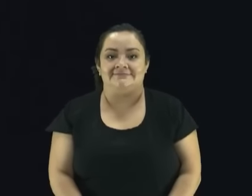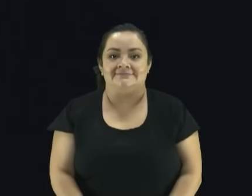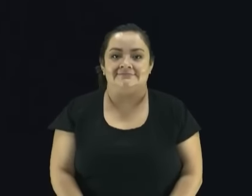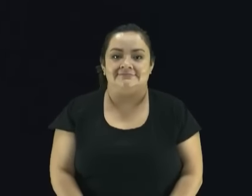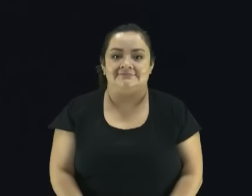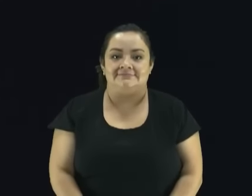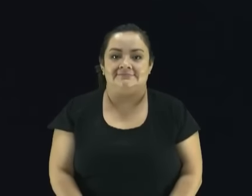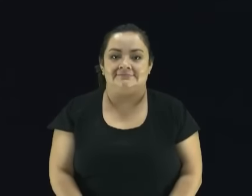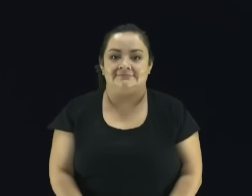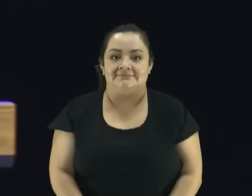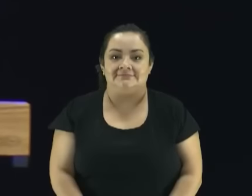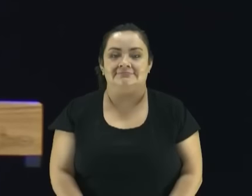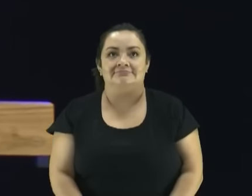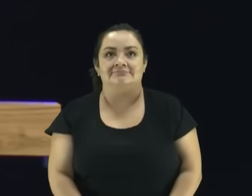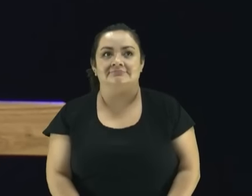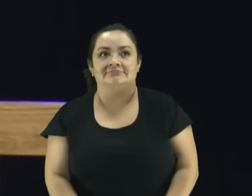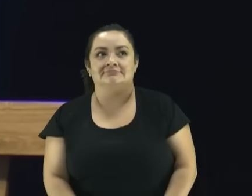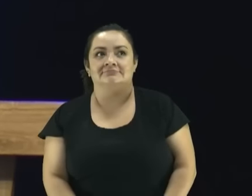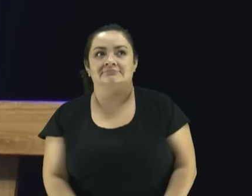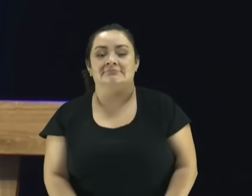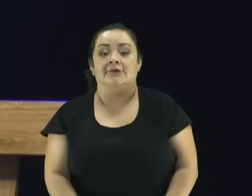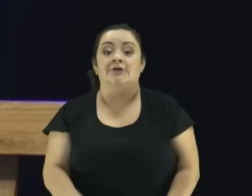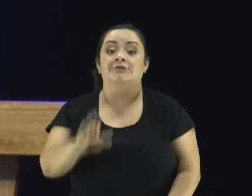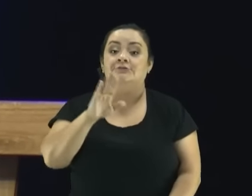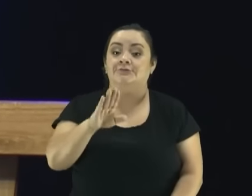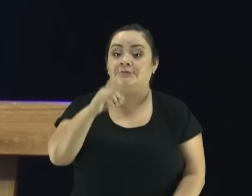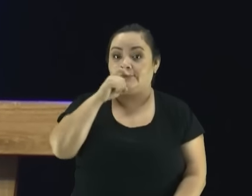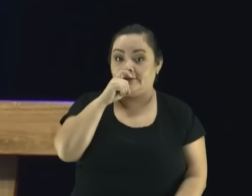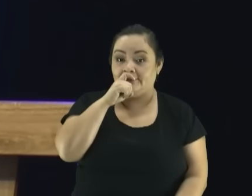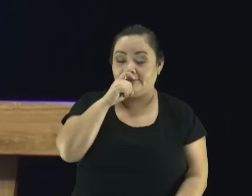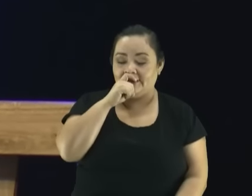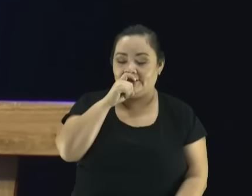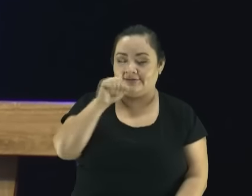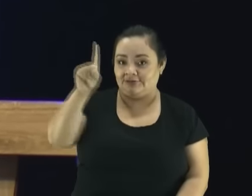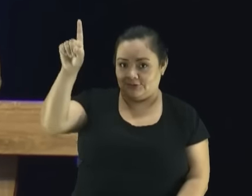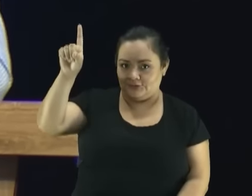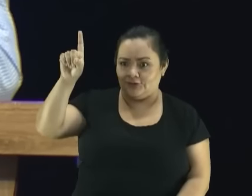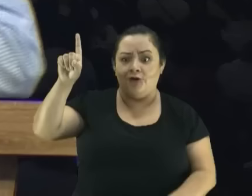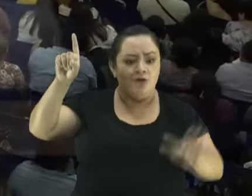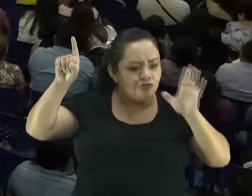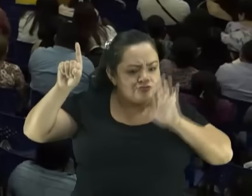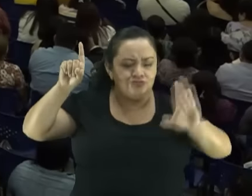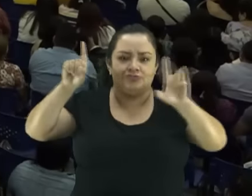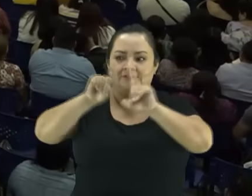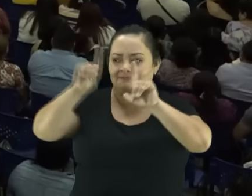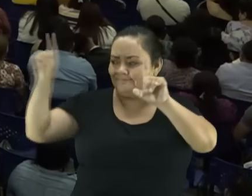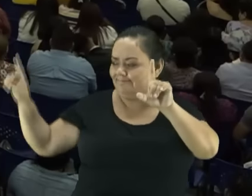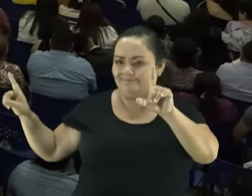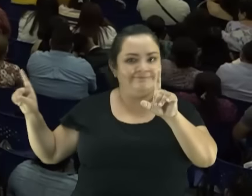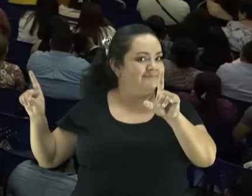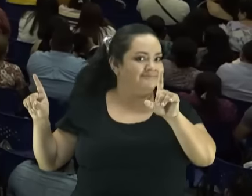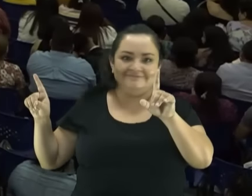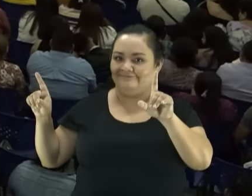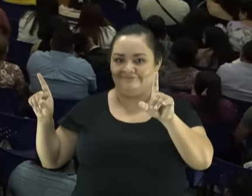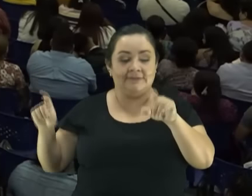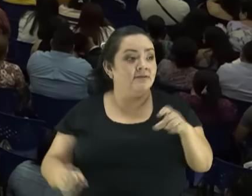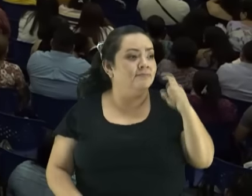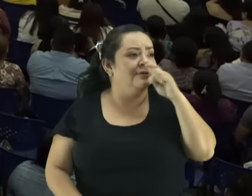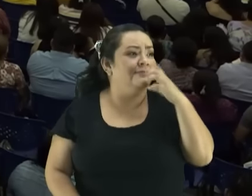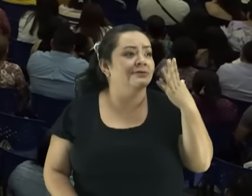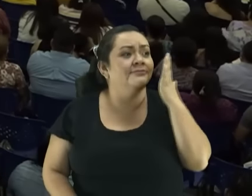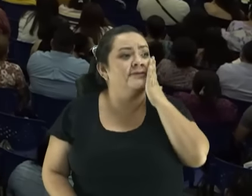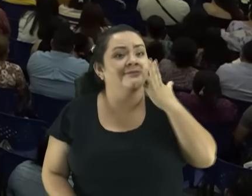lindo tu tata jamás te dejará abandonado tu padre y tu madre